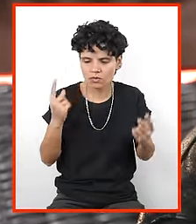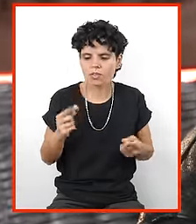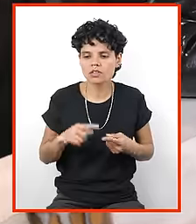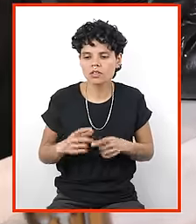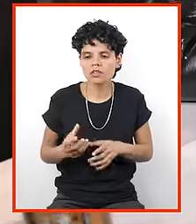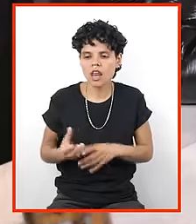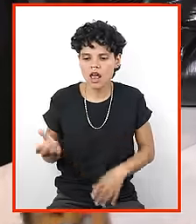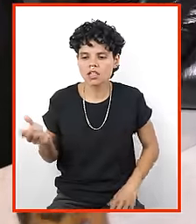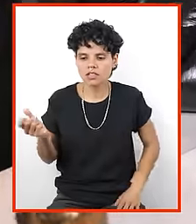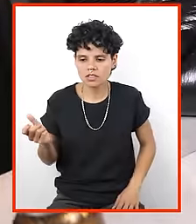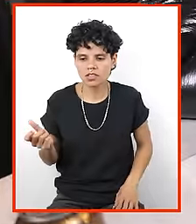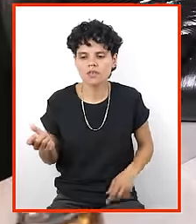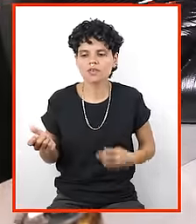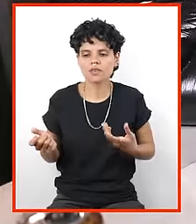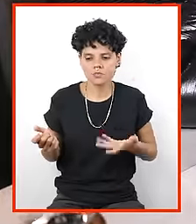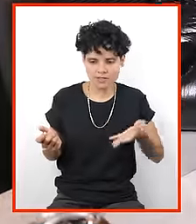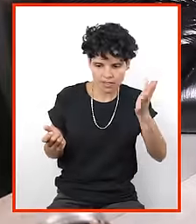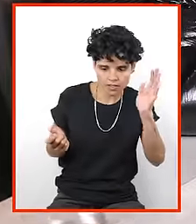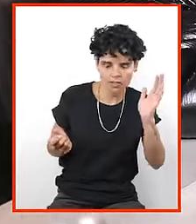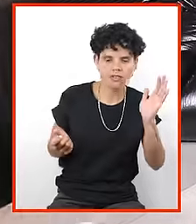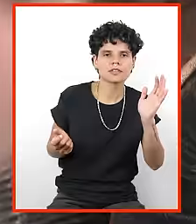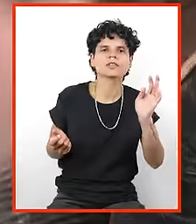agarrar el hacha, voy a salir con el hacha.